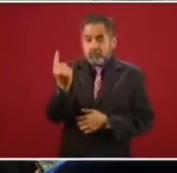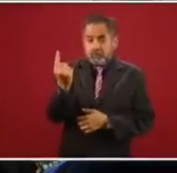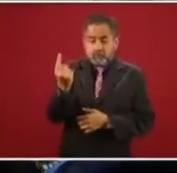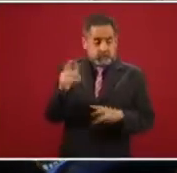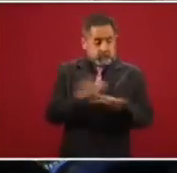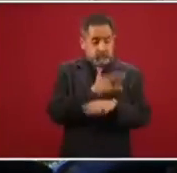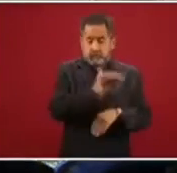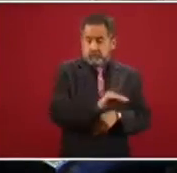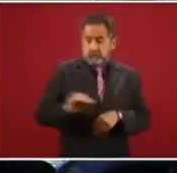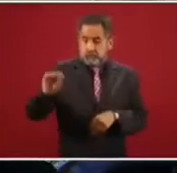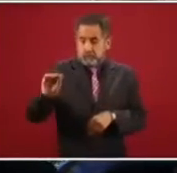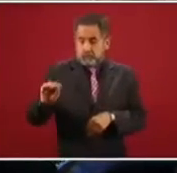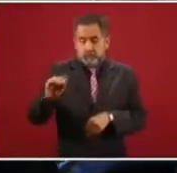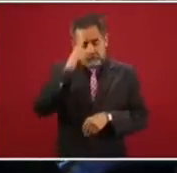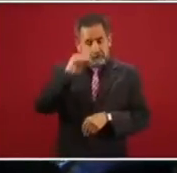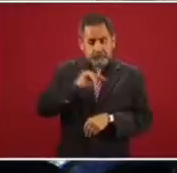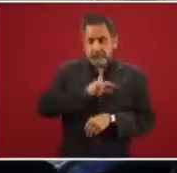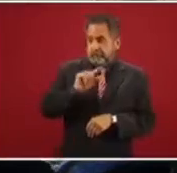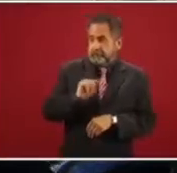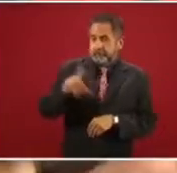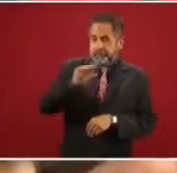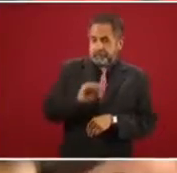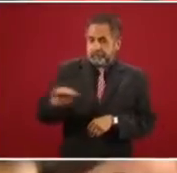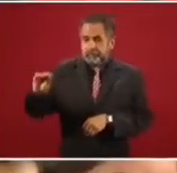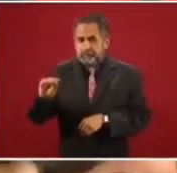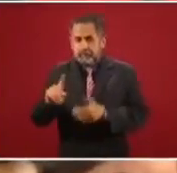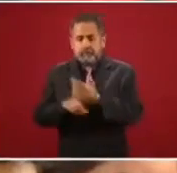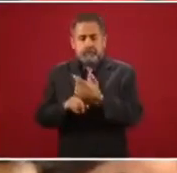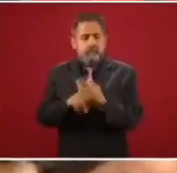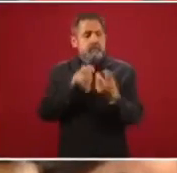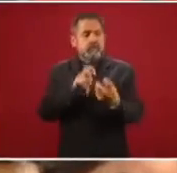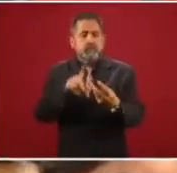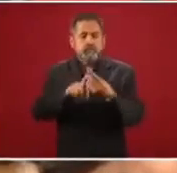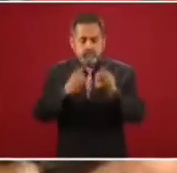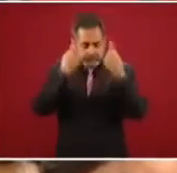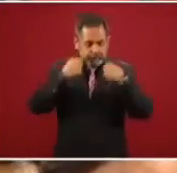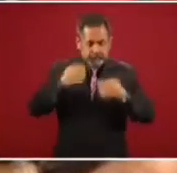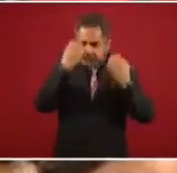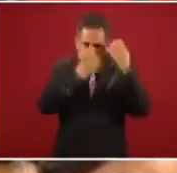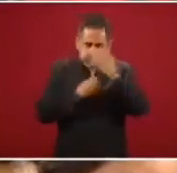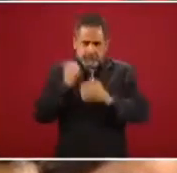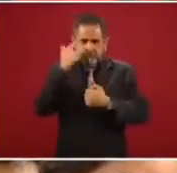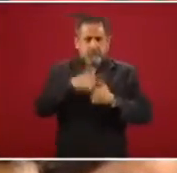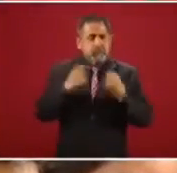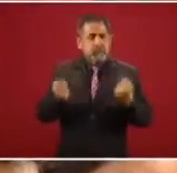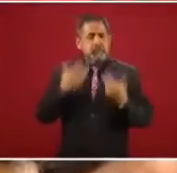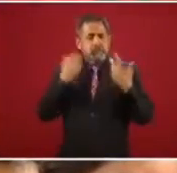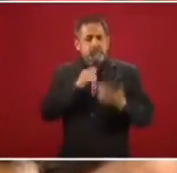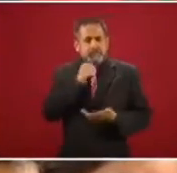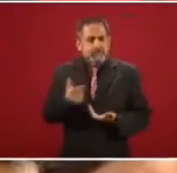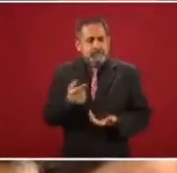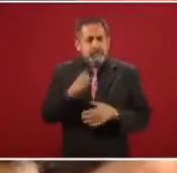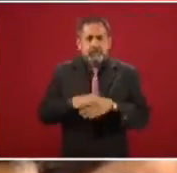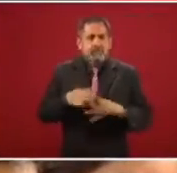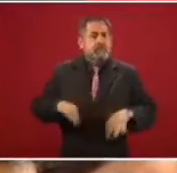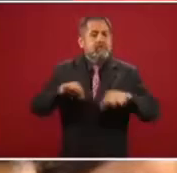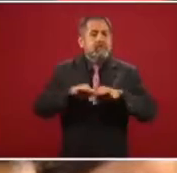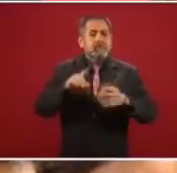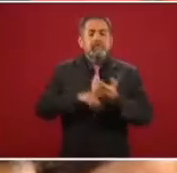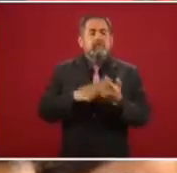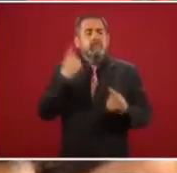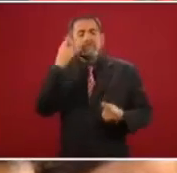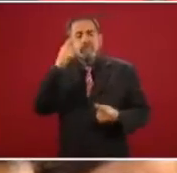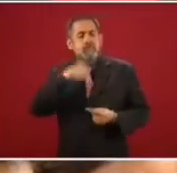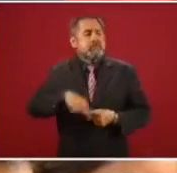lo trasladen al hospital de especialidades pues prácticamente la consulta externa estaría en el completo abandono sobre todo para las venecia que las